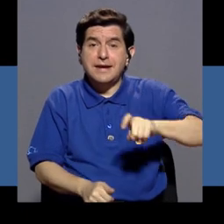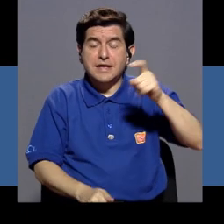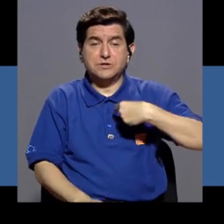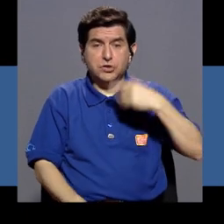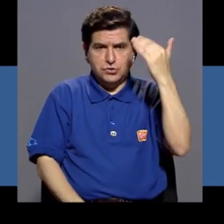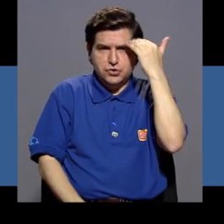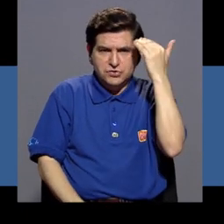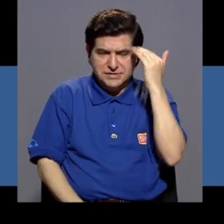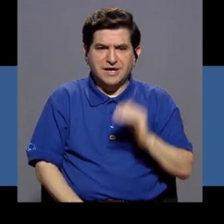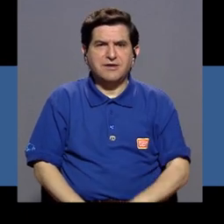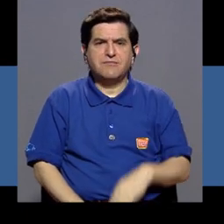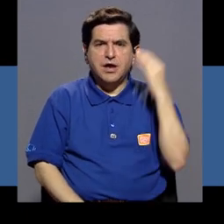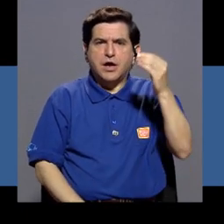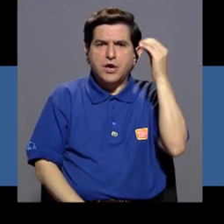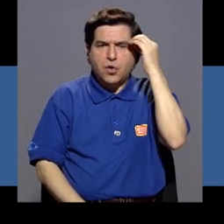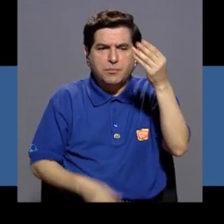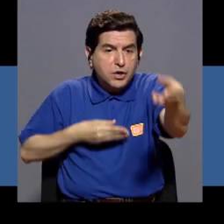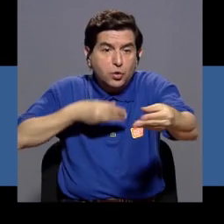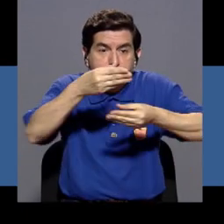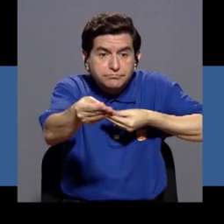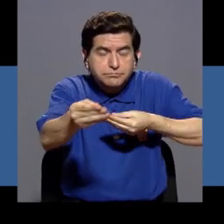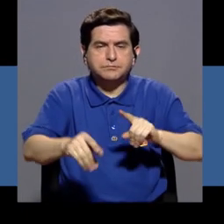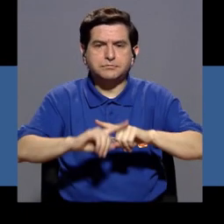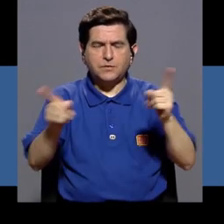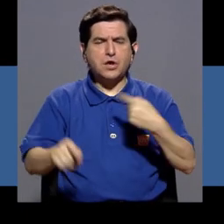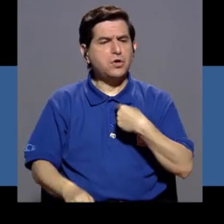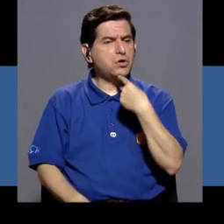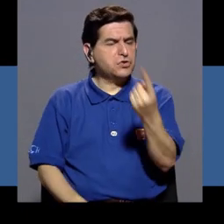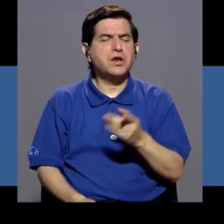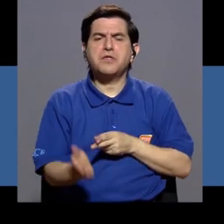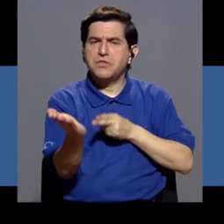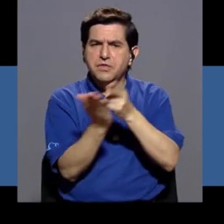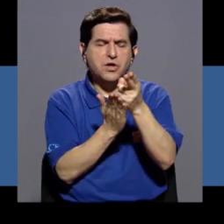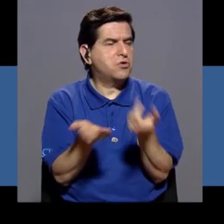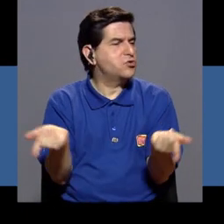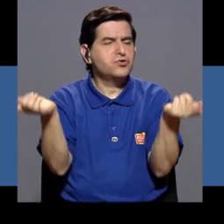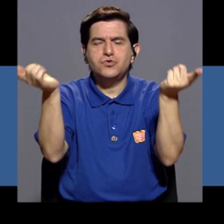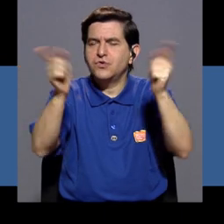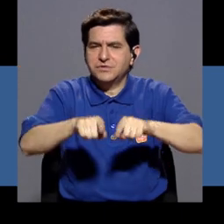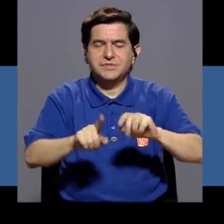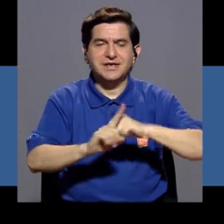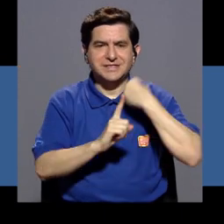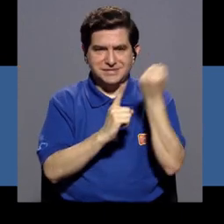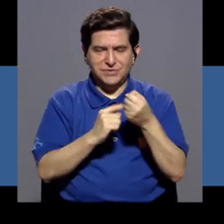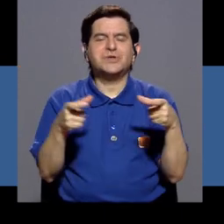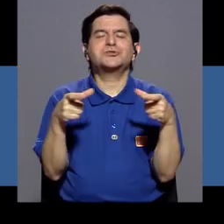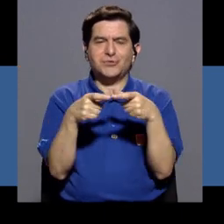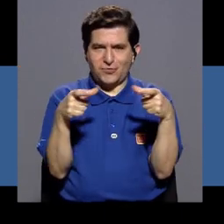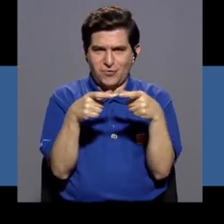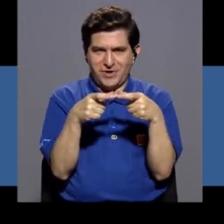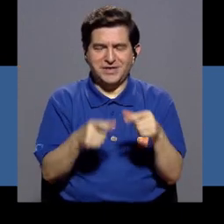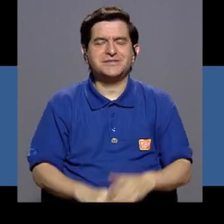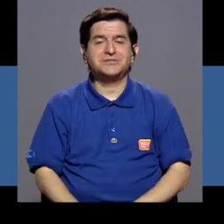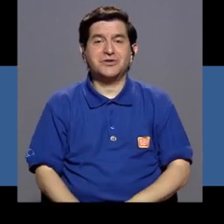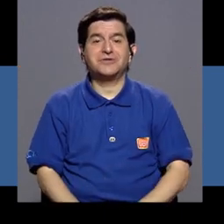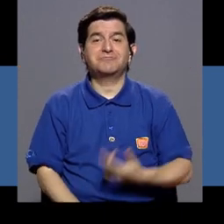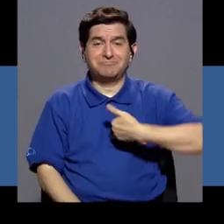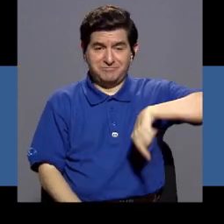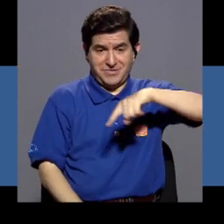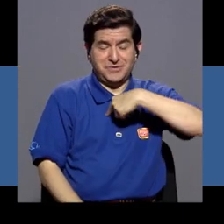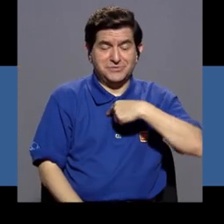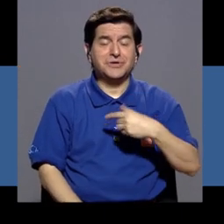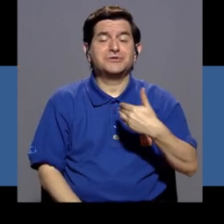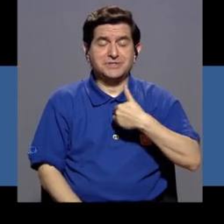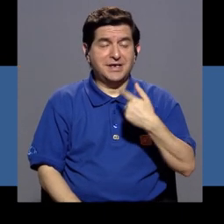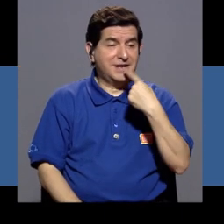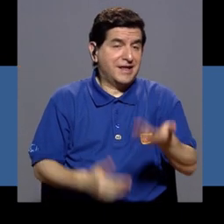y necesita esa retroalimentación. Sin embargo, es algo que te puedo decir con toda honestidad que a mí no me ha pasado por este tema de la interconexión y